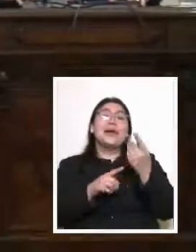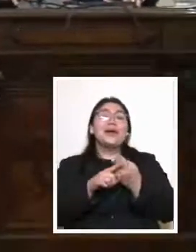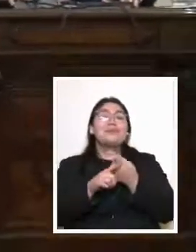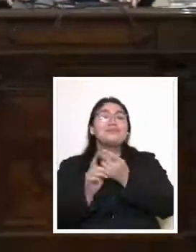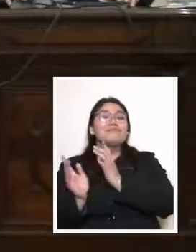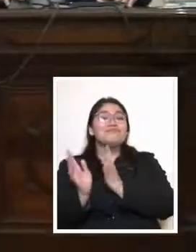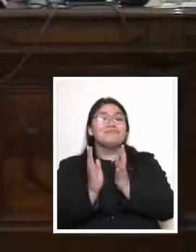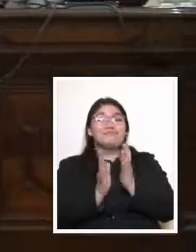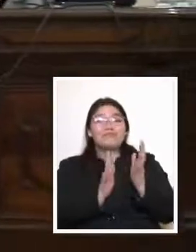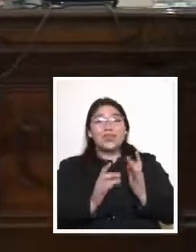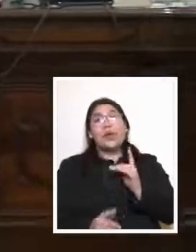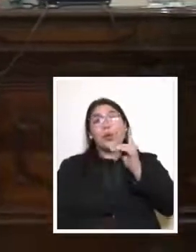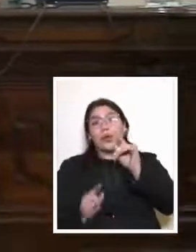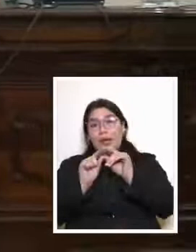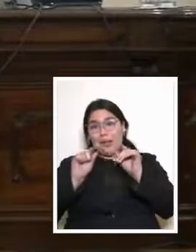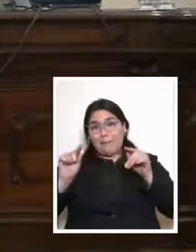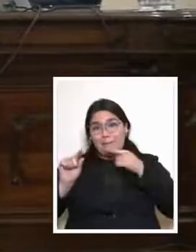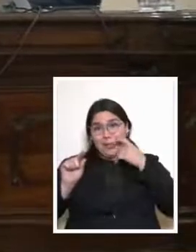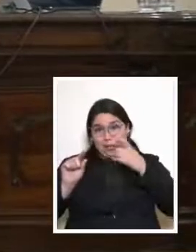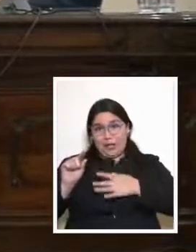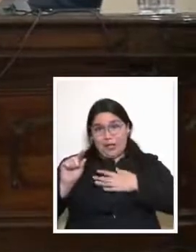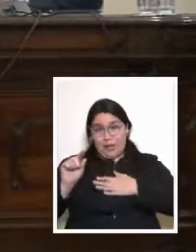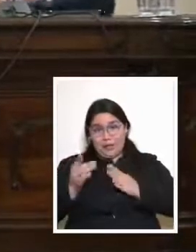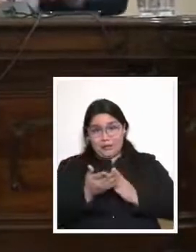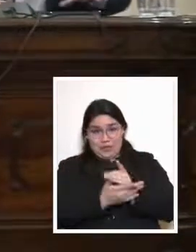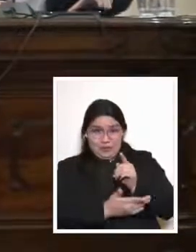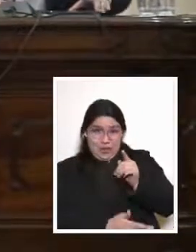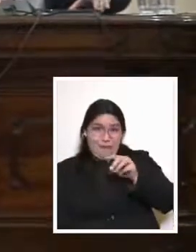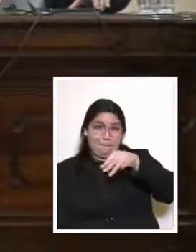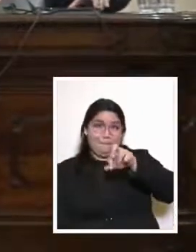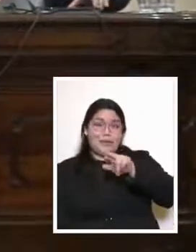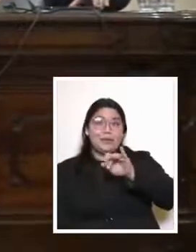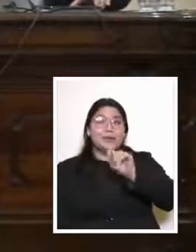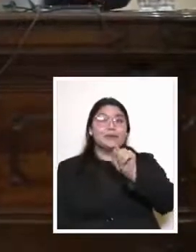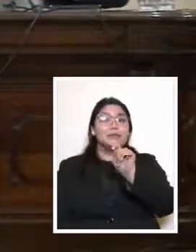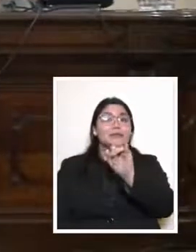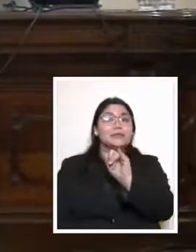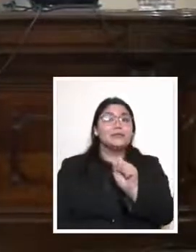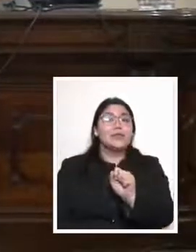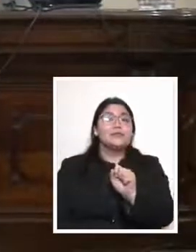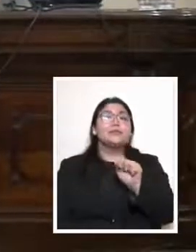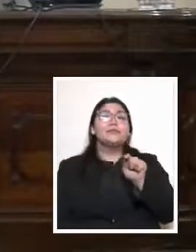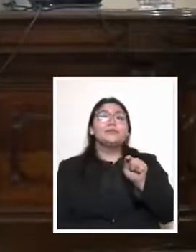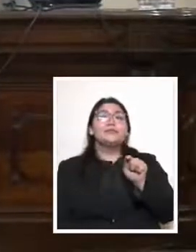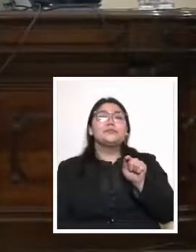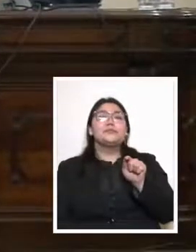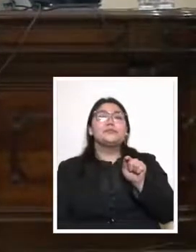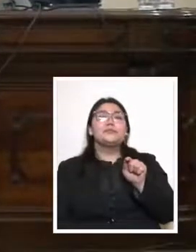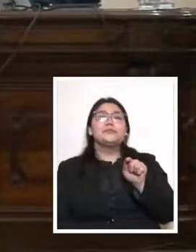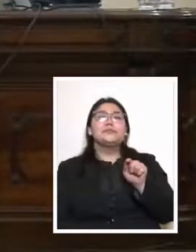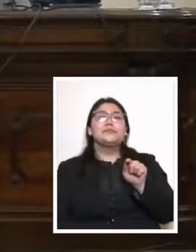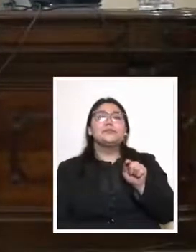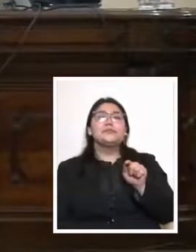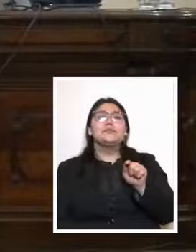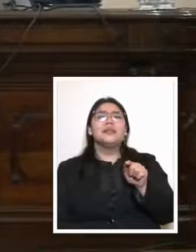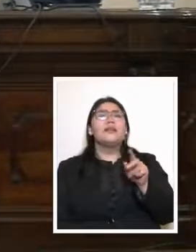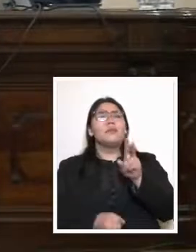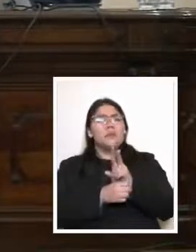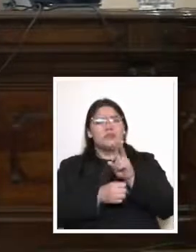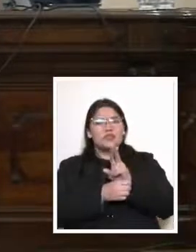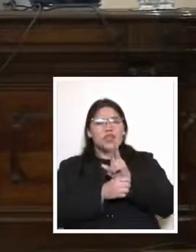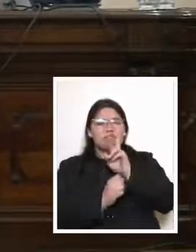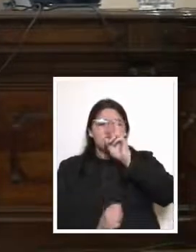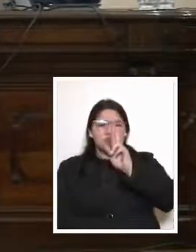Hay una pregunta, quiero partir contigo, Maritza. que es cómo los profesores pueden tener un rol transformador. Hemos visto